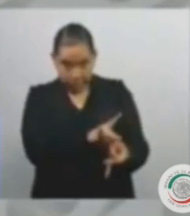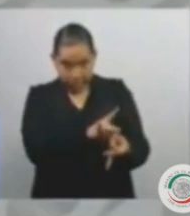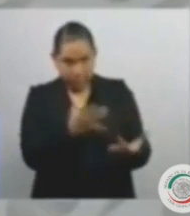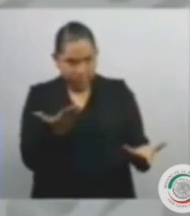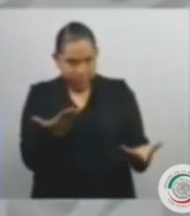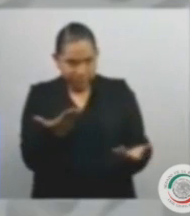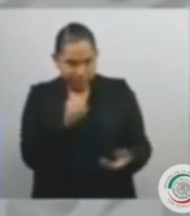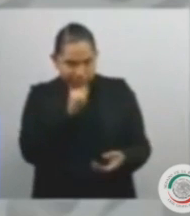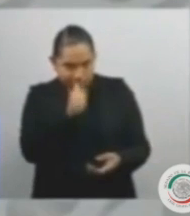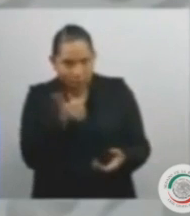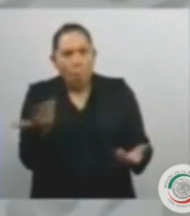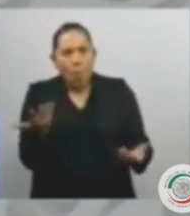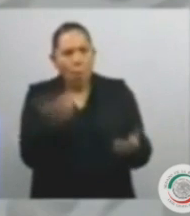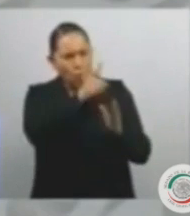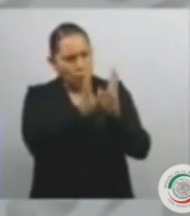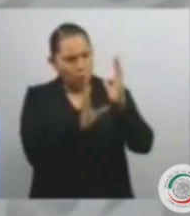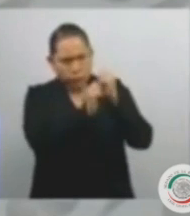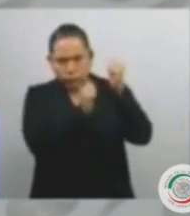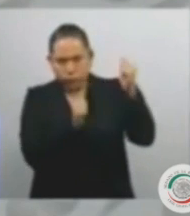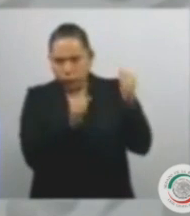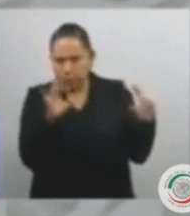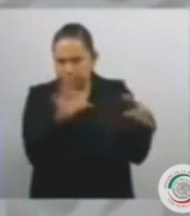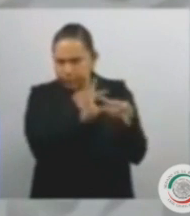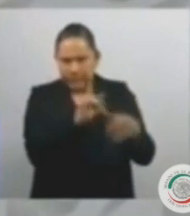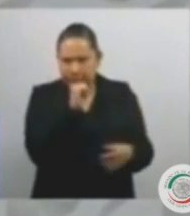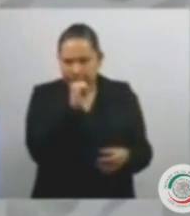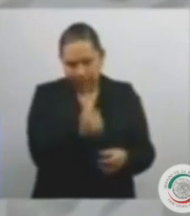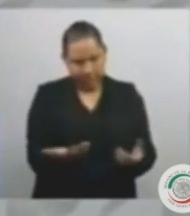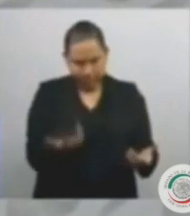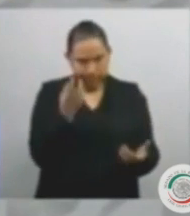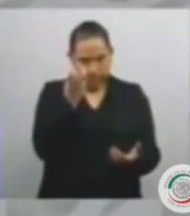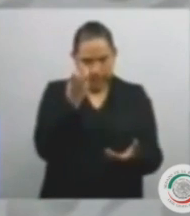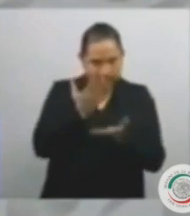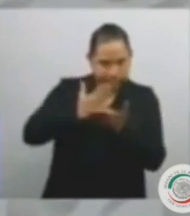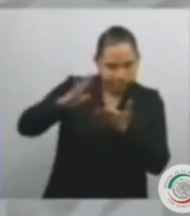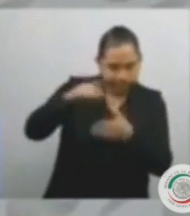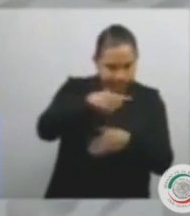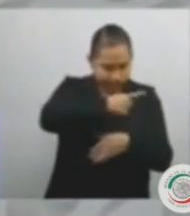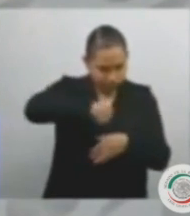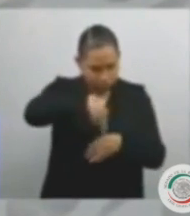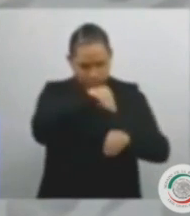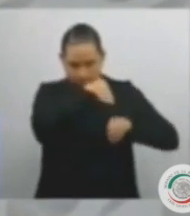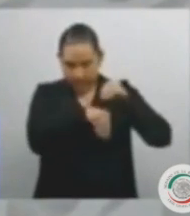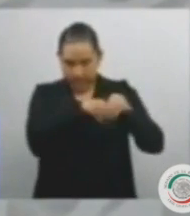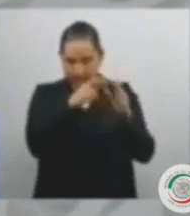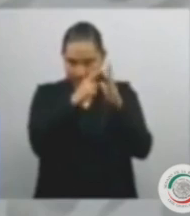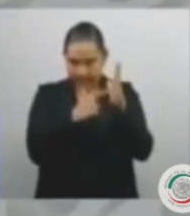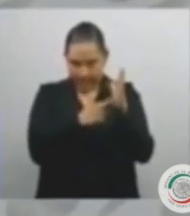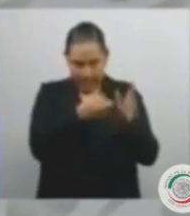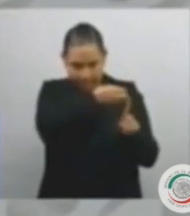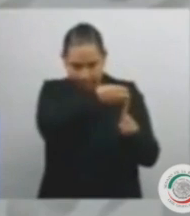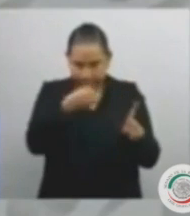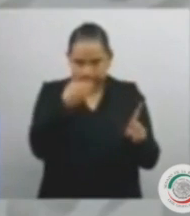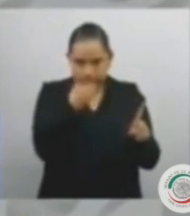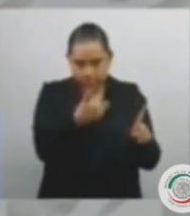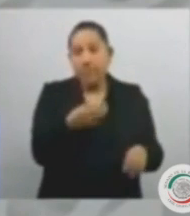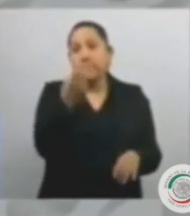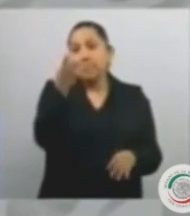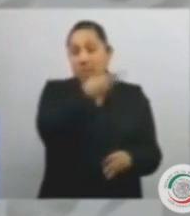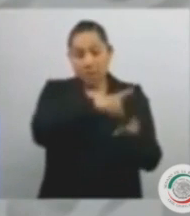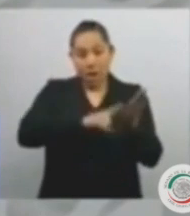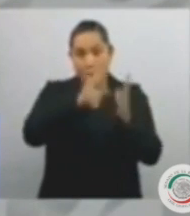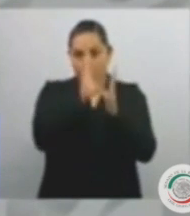anticonstitucionales. El apartado C, fracción tercera del artículo 41 de la Constitución, es claro y contundente